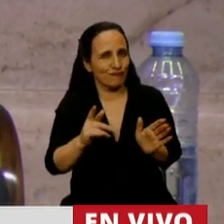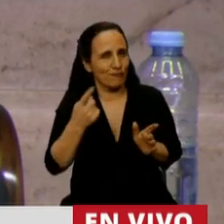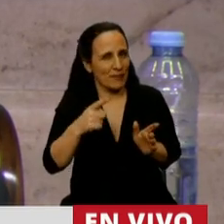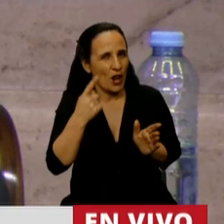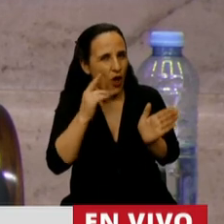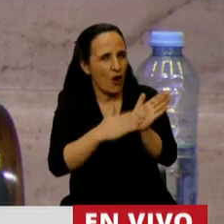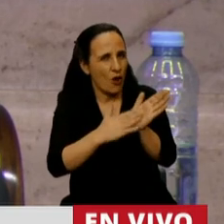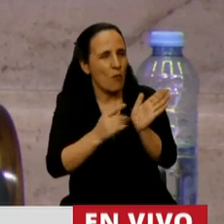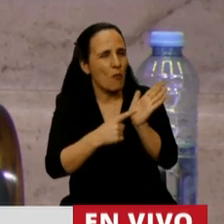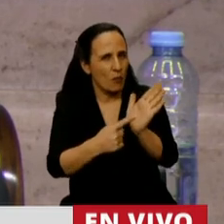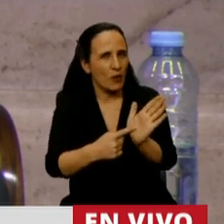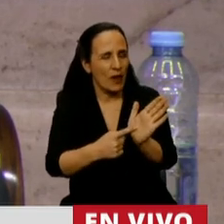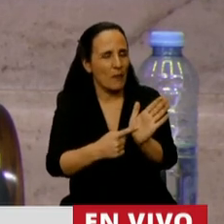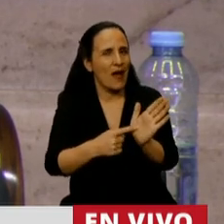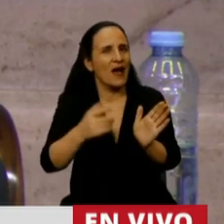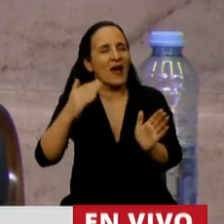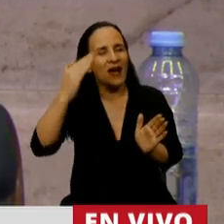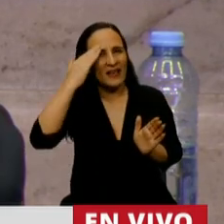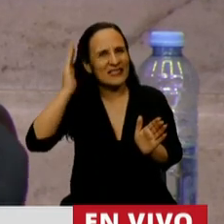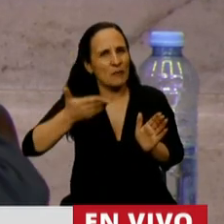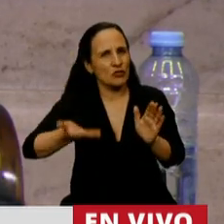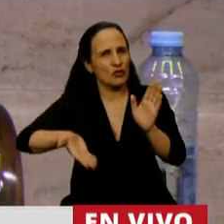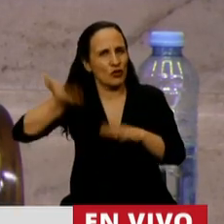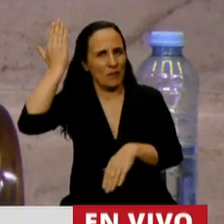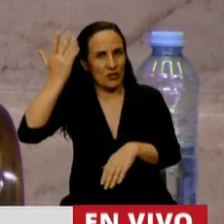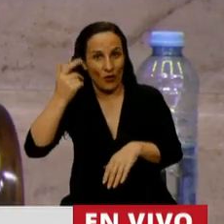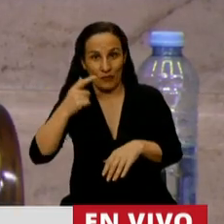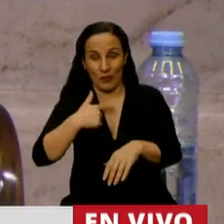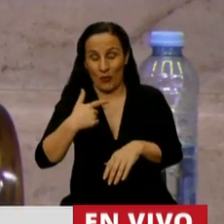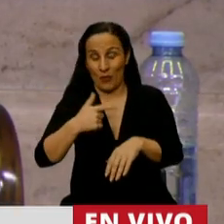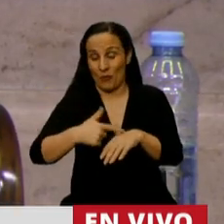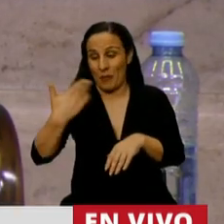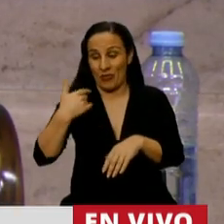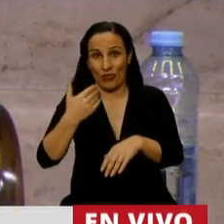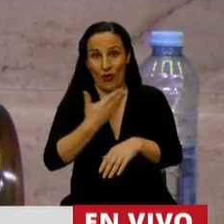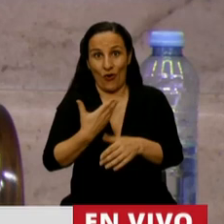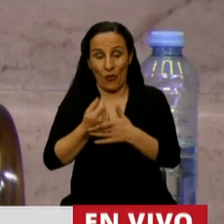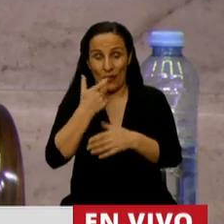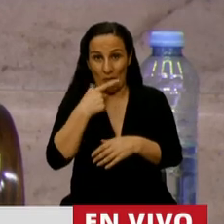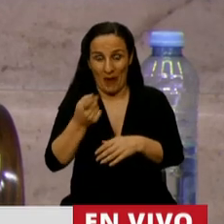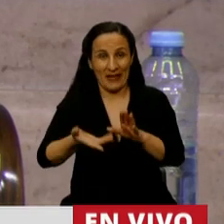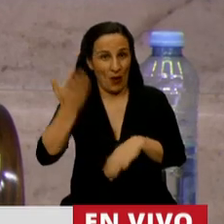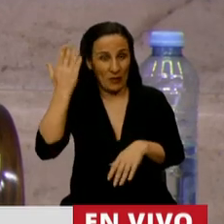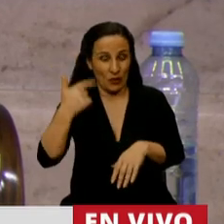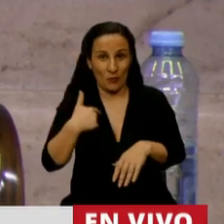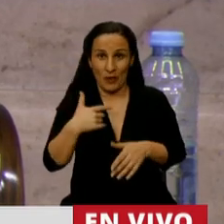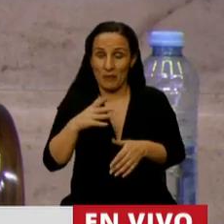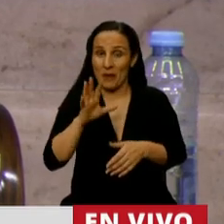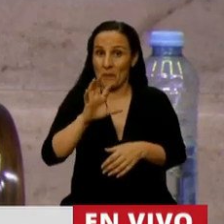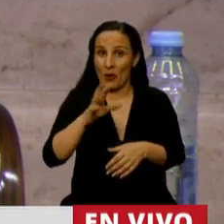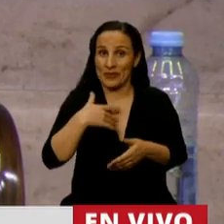energética en la argentina aumentó un 15 por ciento en los 4 años de gobierno de cambiemos en mi provincia en tierra del fuego